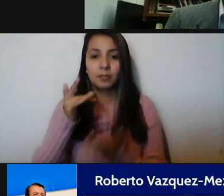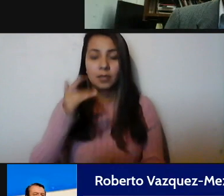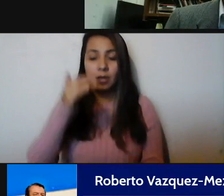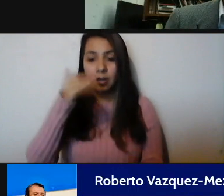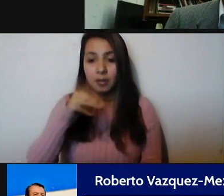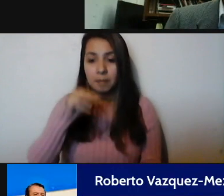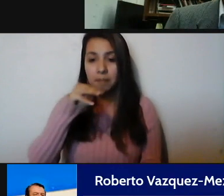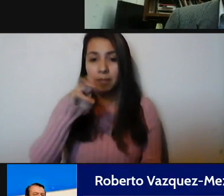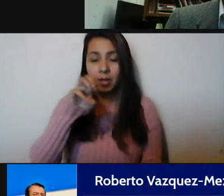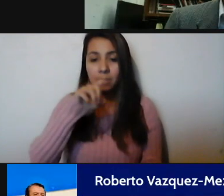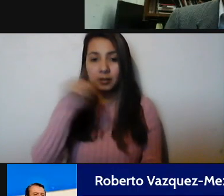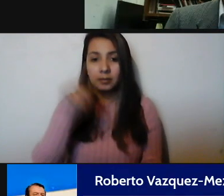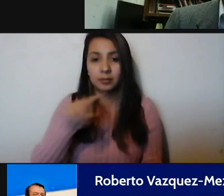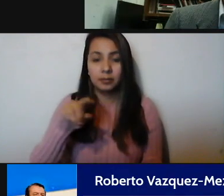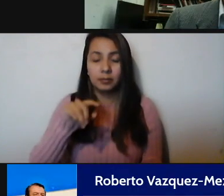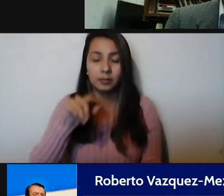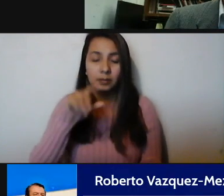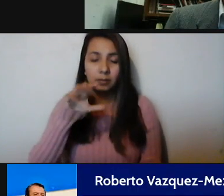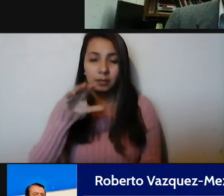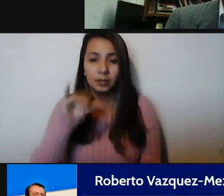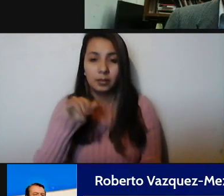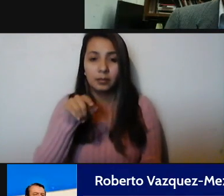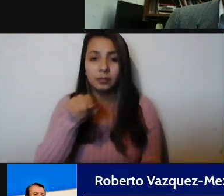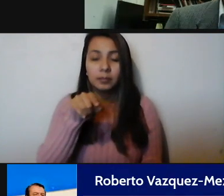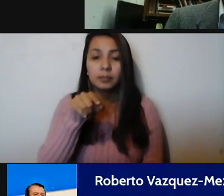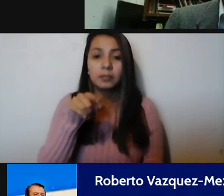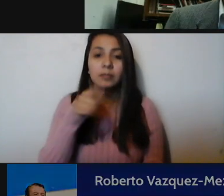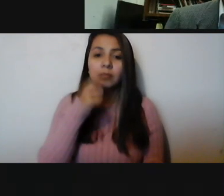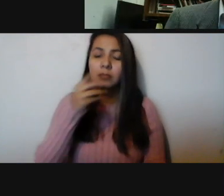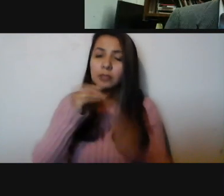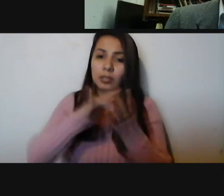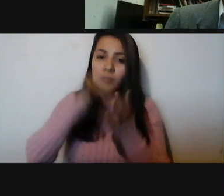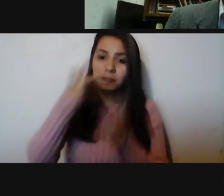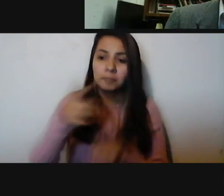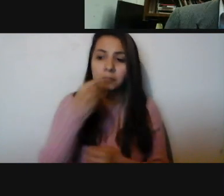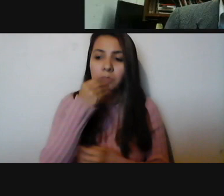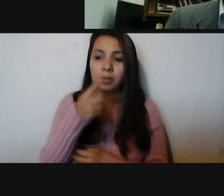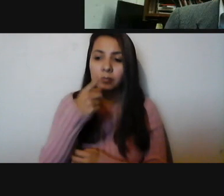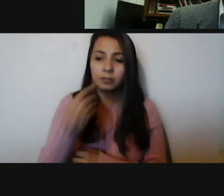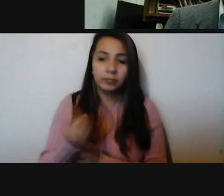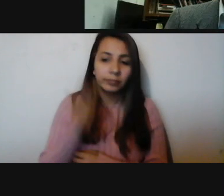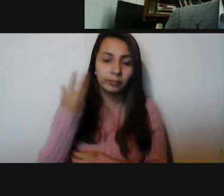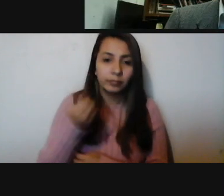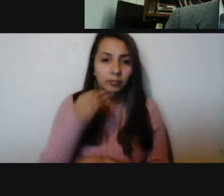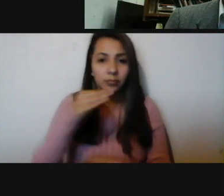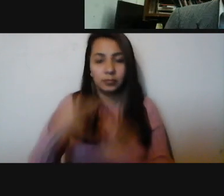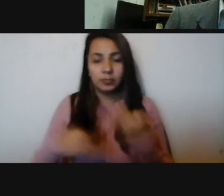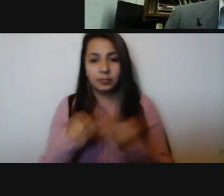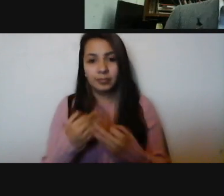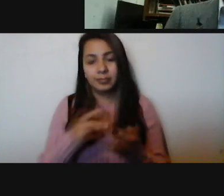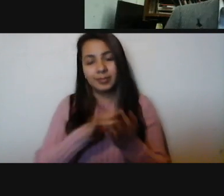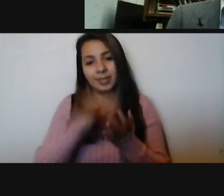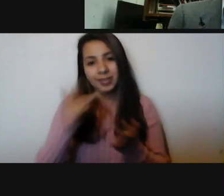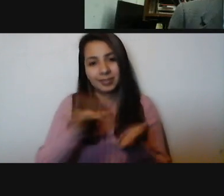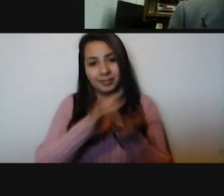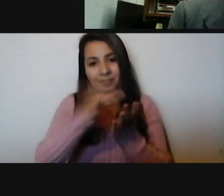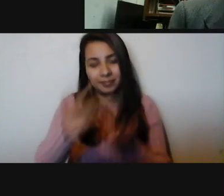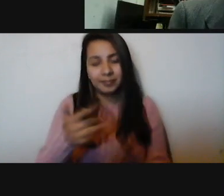Sí, muchas gracias. Bueno, Mestli, de nuevo, participa diciendo muchas gracias, doctor,